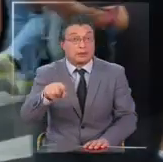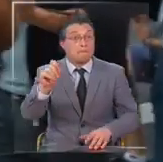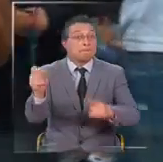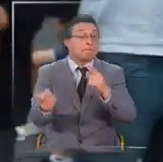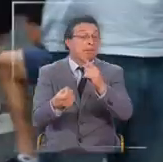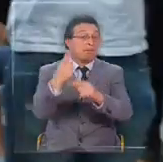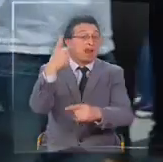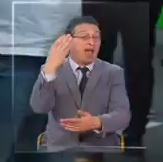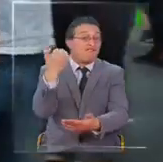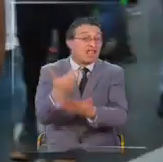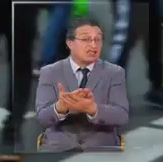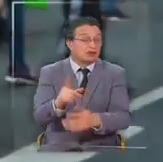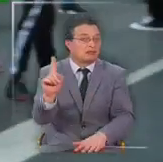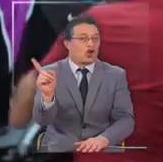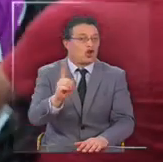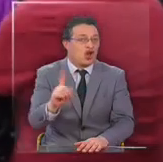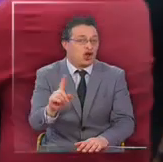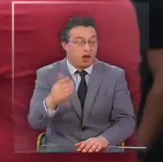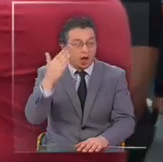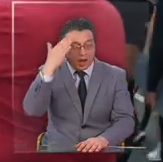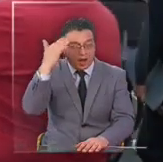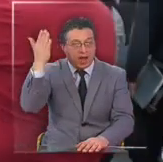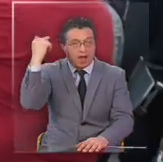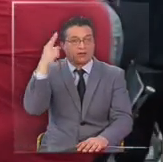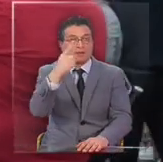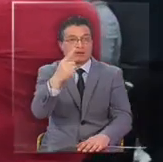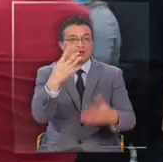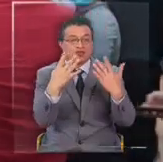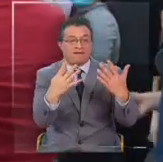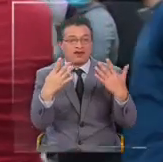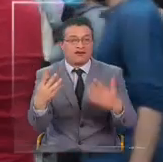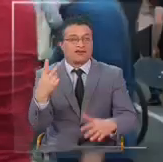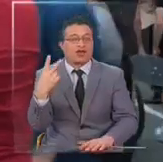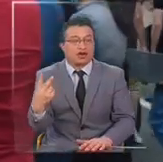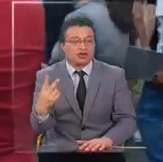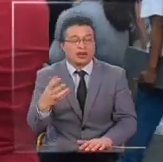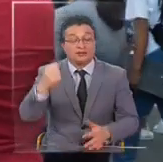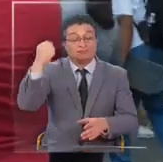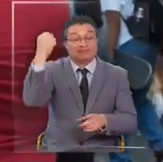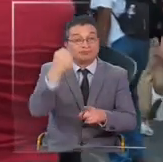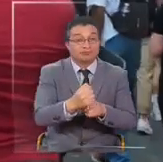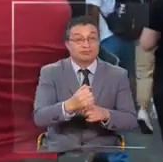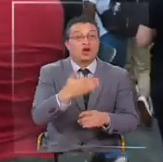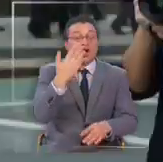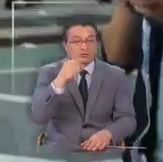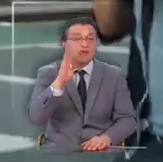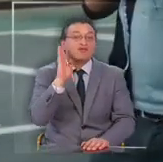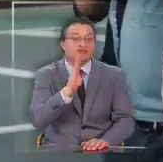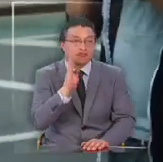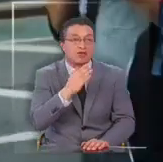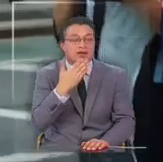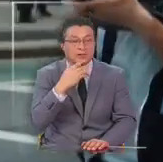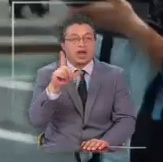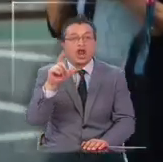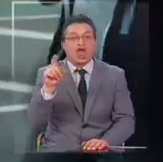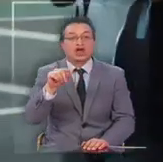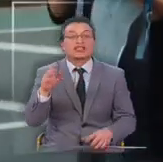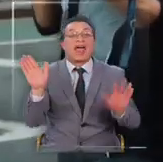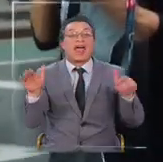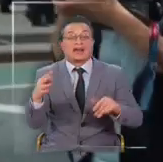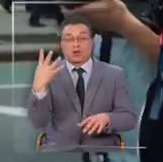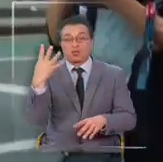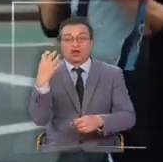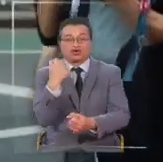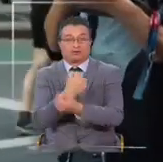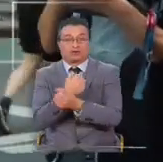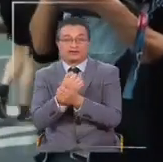vez que ocurre algo similar. Recordemos lo que ocurrió en 1992 con el asesinato de Rodney King en Los Ángeles a manos de 4